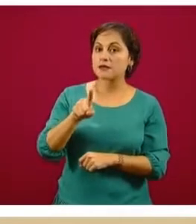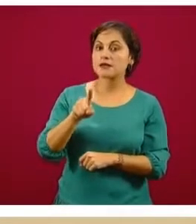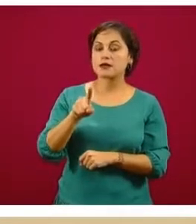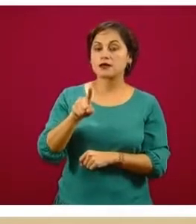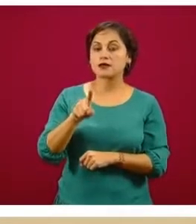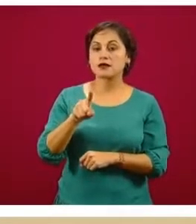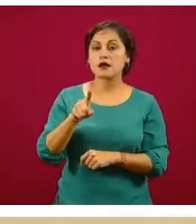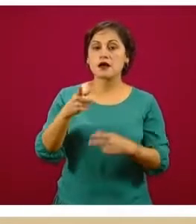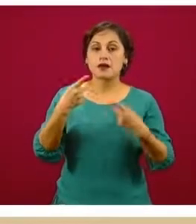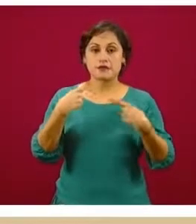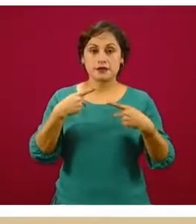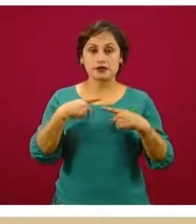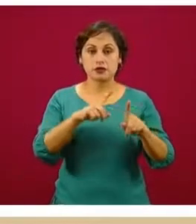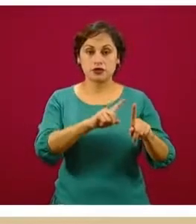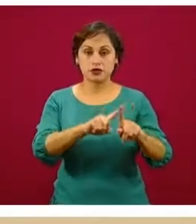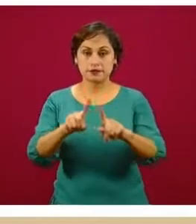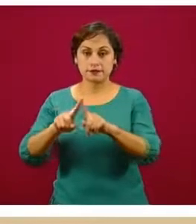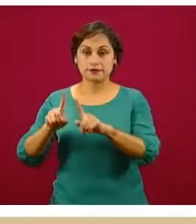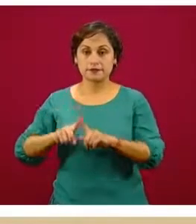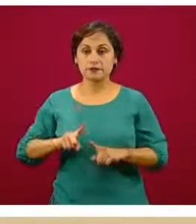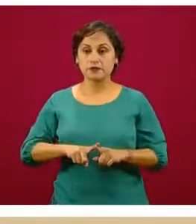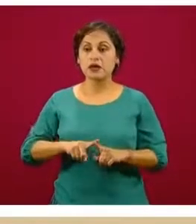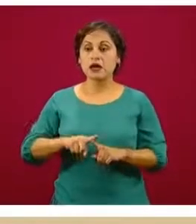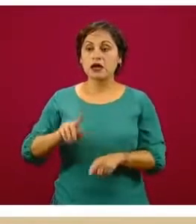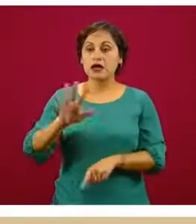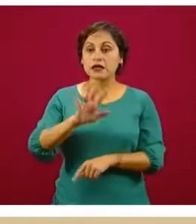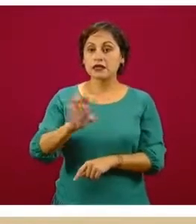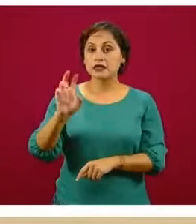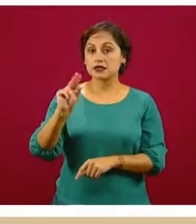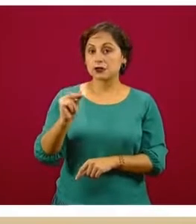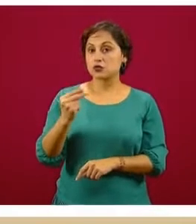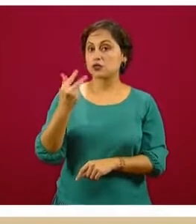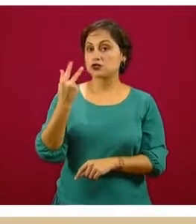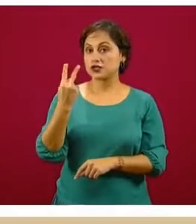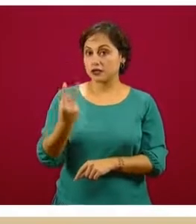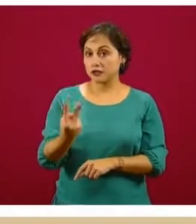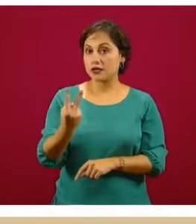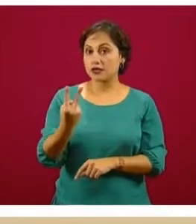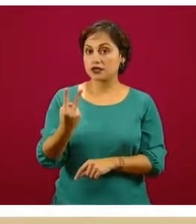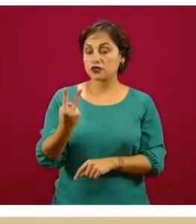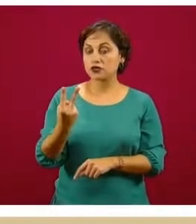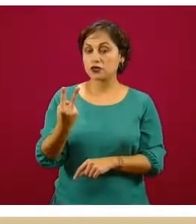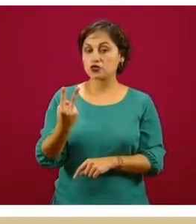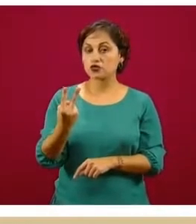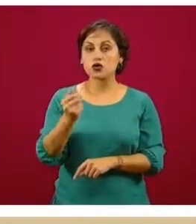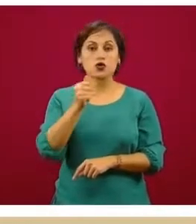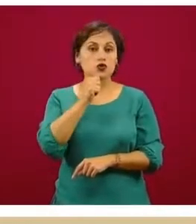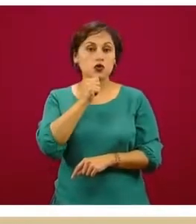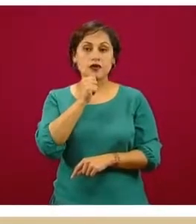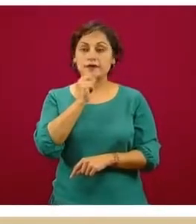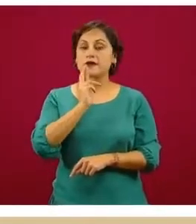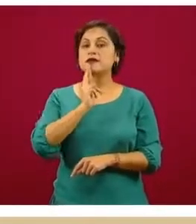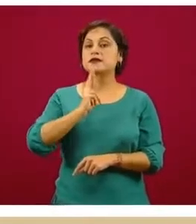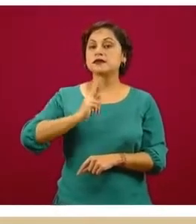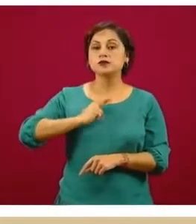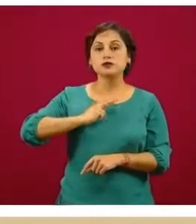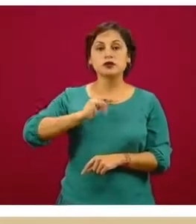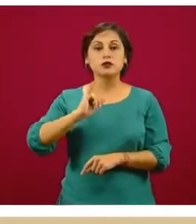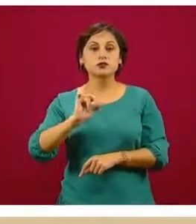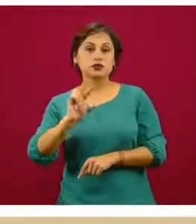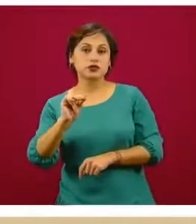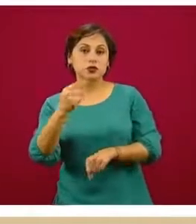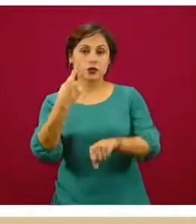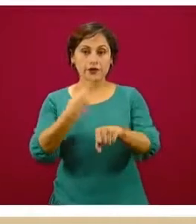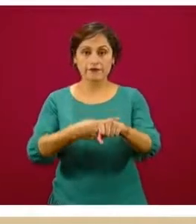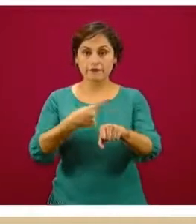ido acumulando. Y 582 que se encuentran en el periodo intermedio de estudio en la medida en que han sido